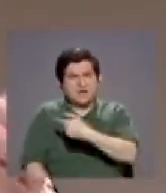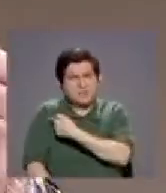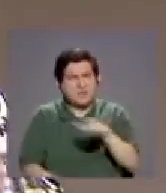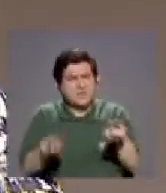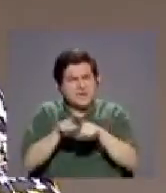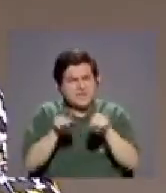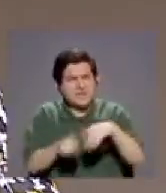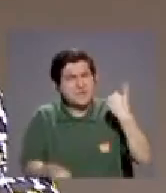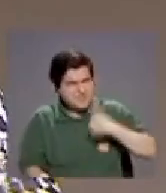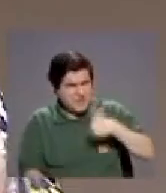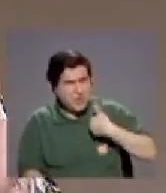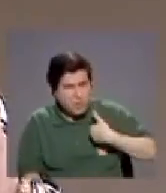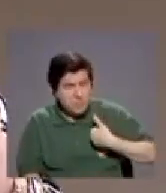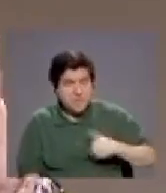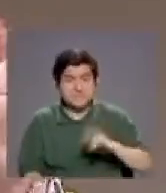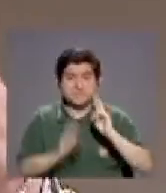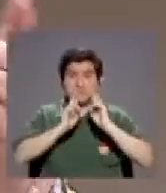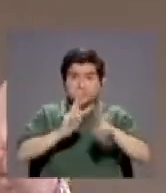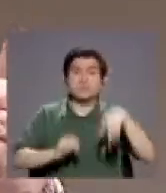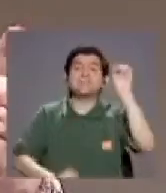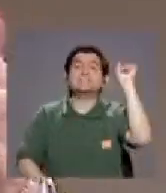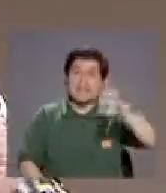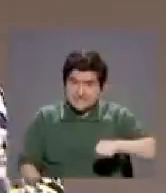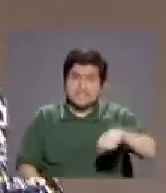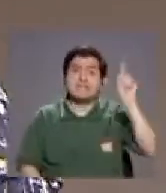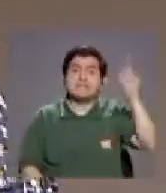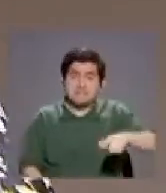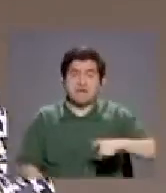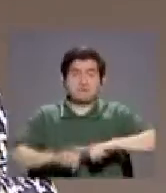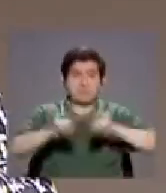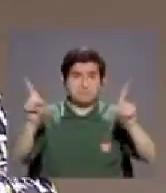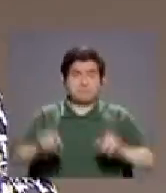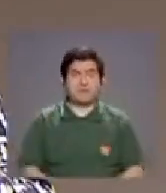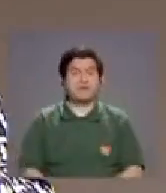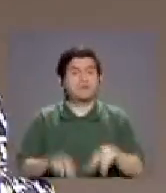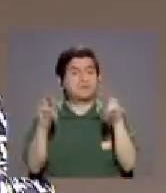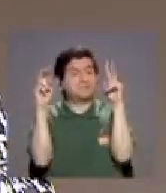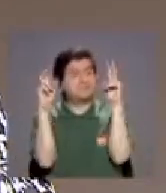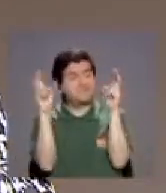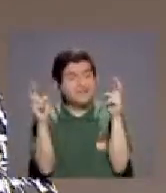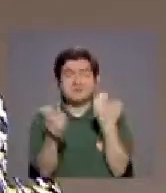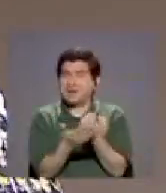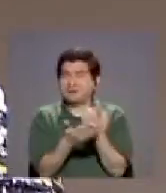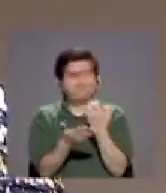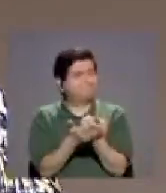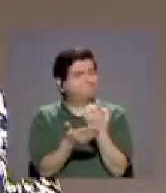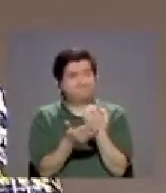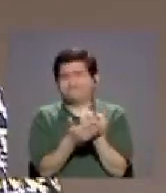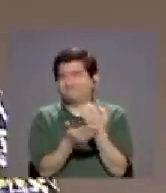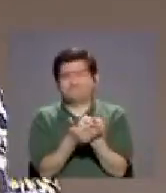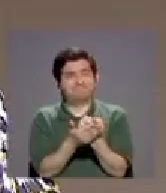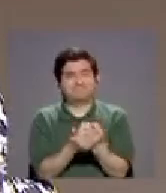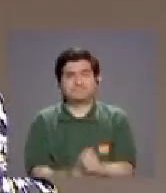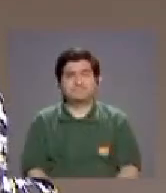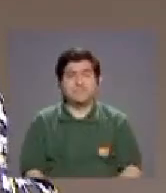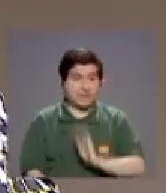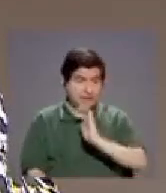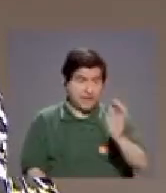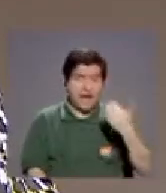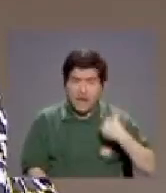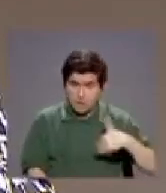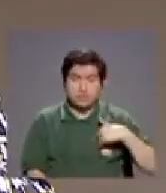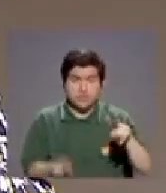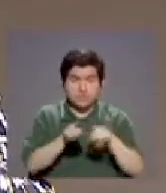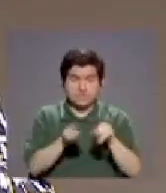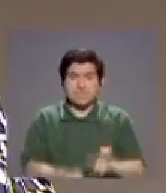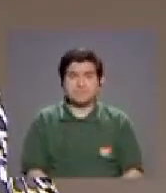varones. Y la respuesta es sí, deberían vacunarse. Sin embargo, aquí es un tema económico, porque también a los niños, aunque el